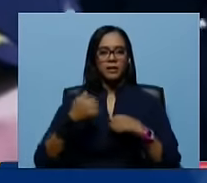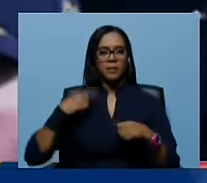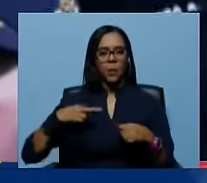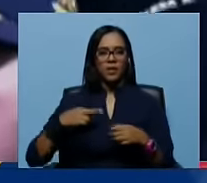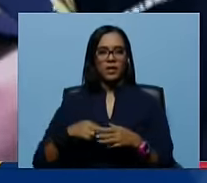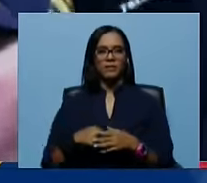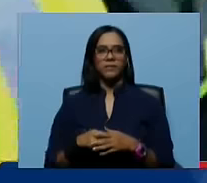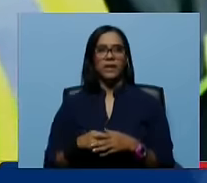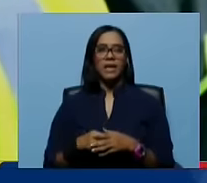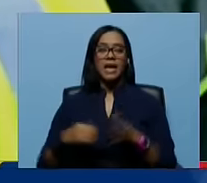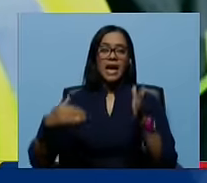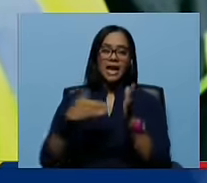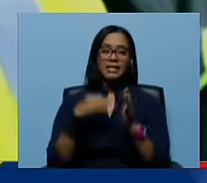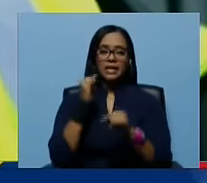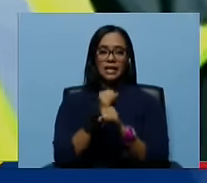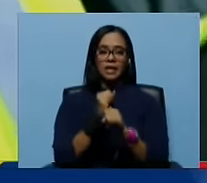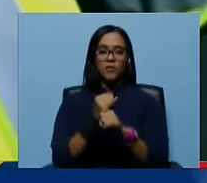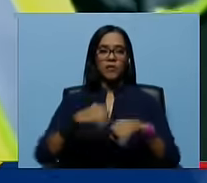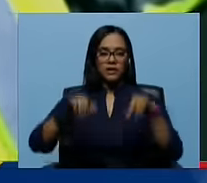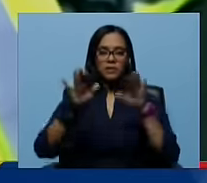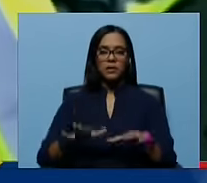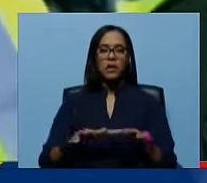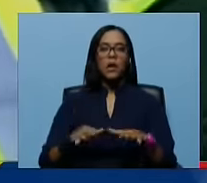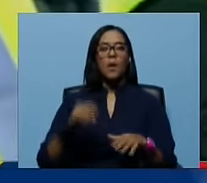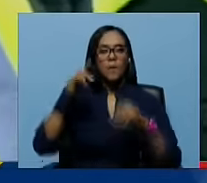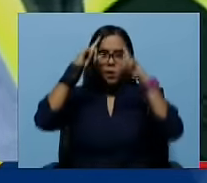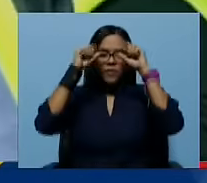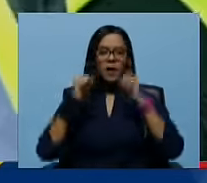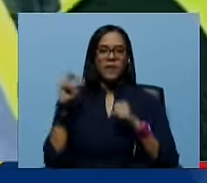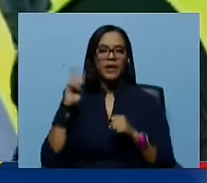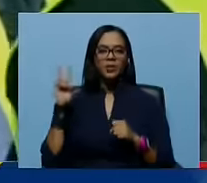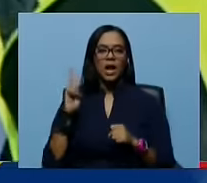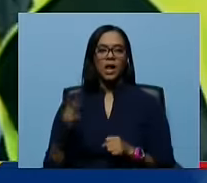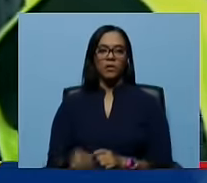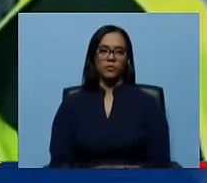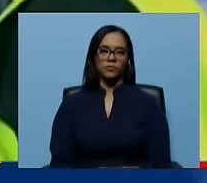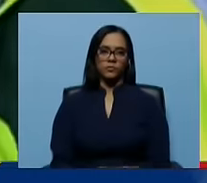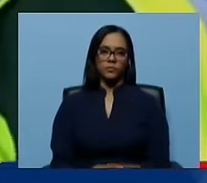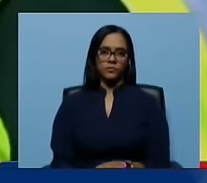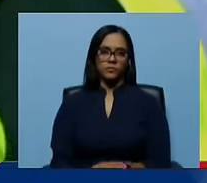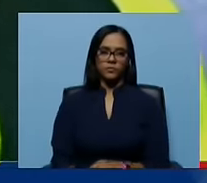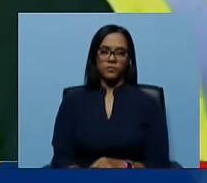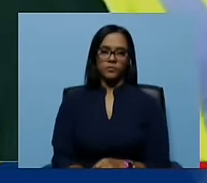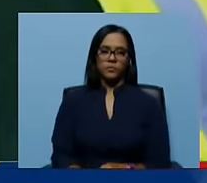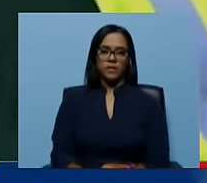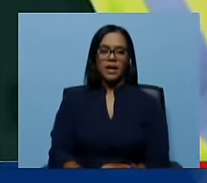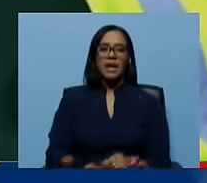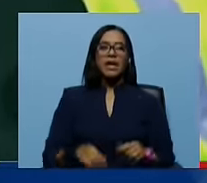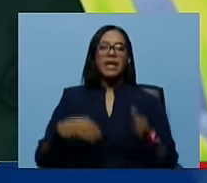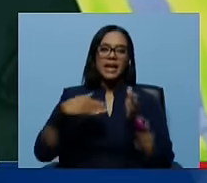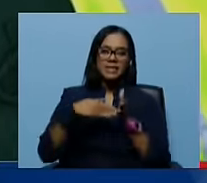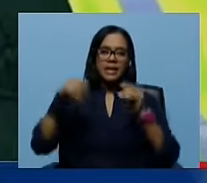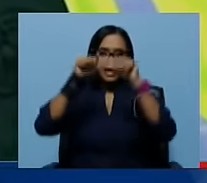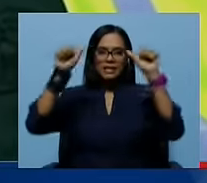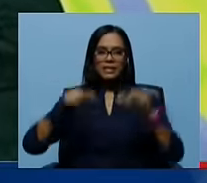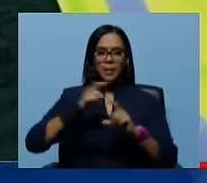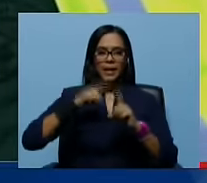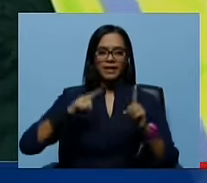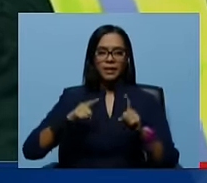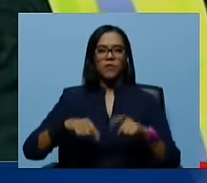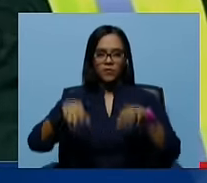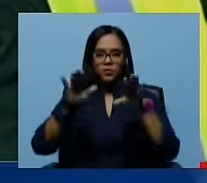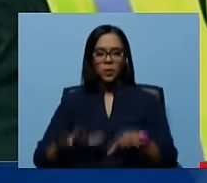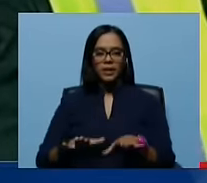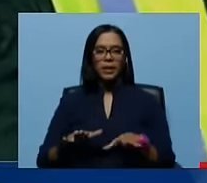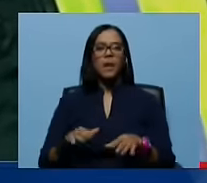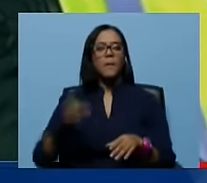El ataque cibernético fue neutralizado por los profesionales venezolanos. Y el ataque al sistema eléctrico fue neutralizado